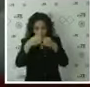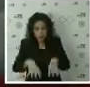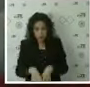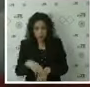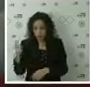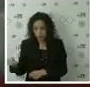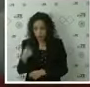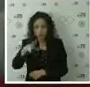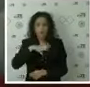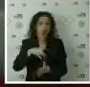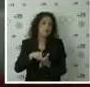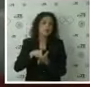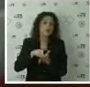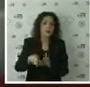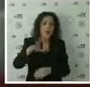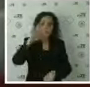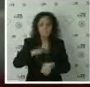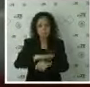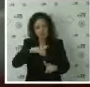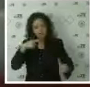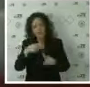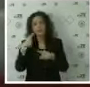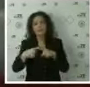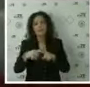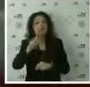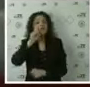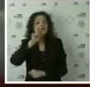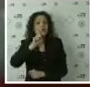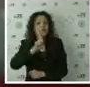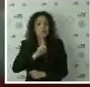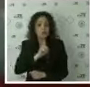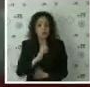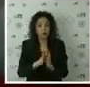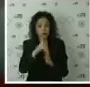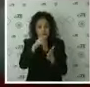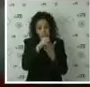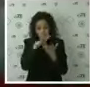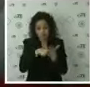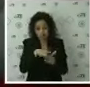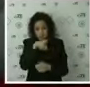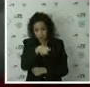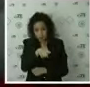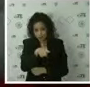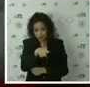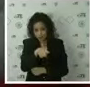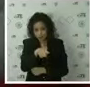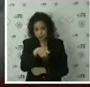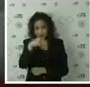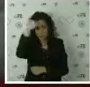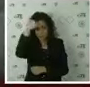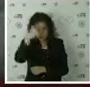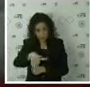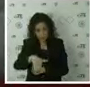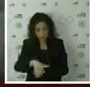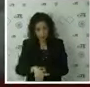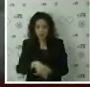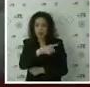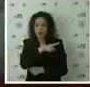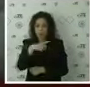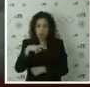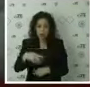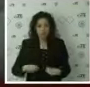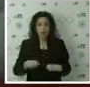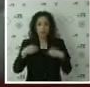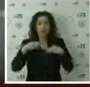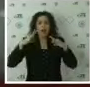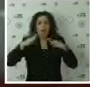derecho, sobre todo las mujeres en particular, esto que apúntenle ustedes y las que nos estén siguiendo, a una vida libre de violencia. Eso no